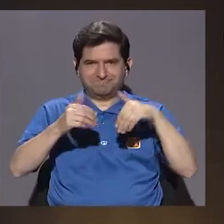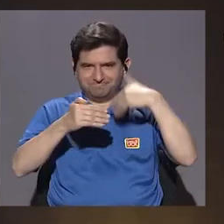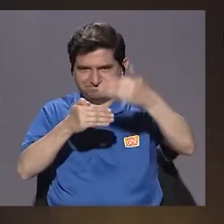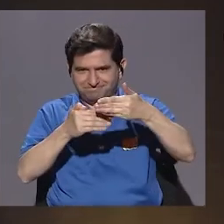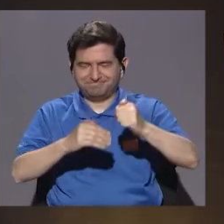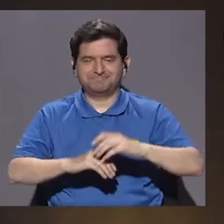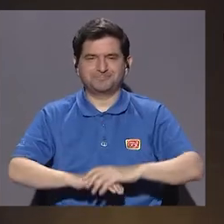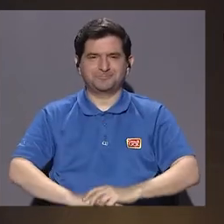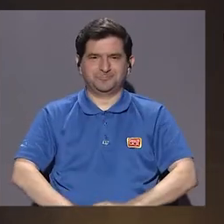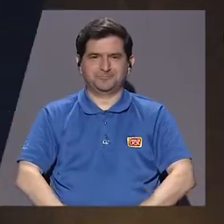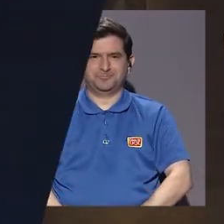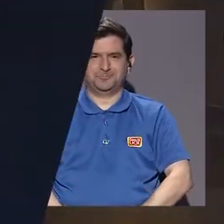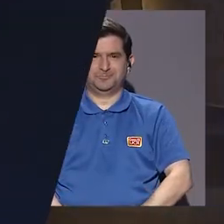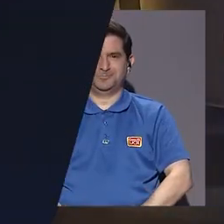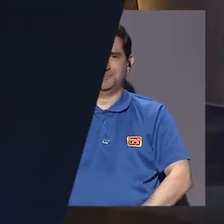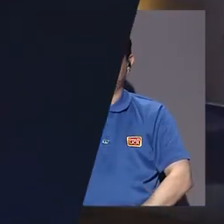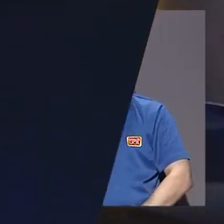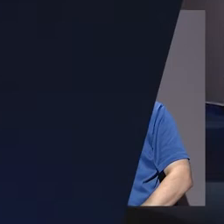volvemos